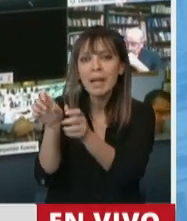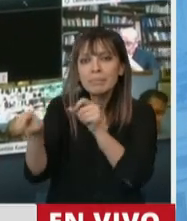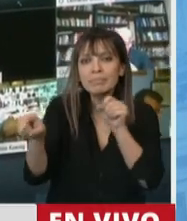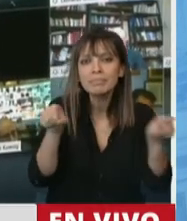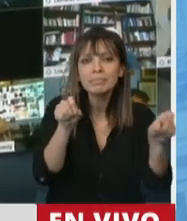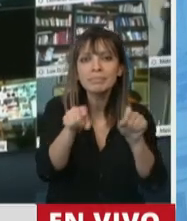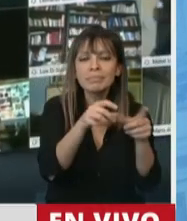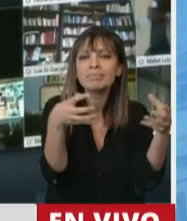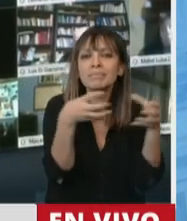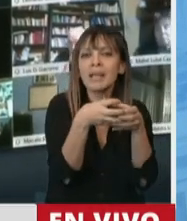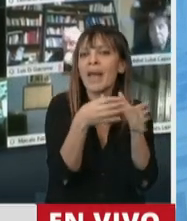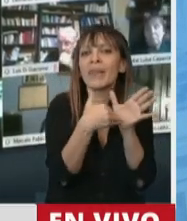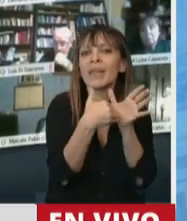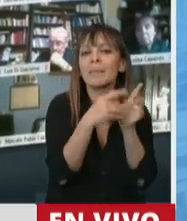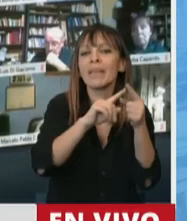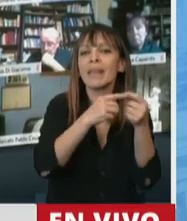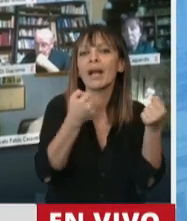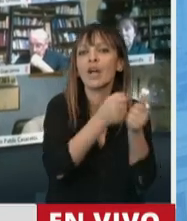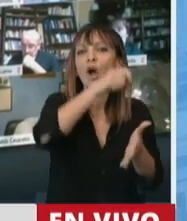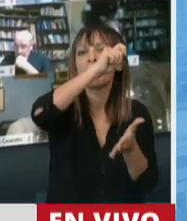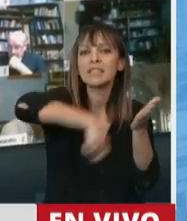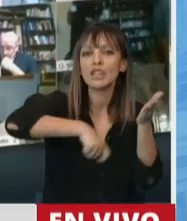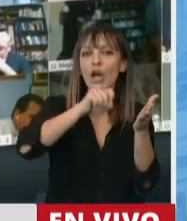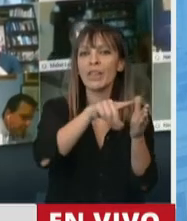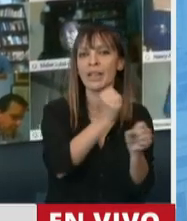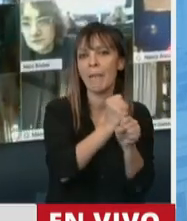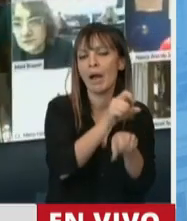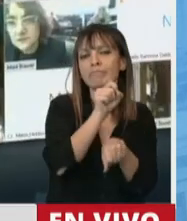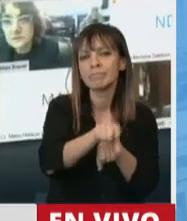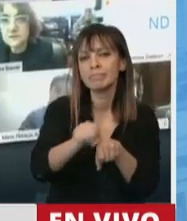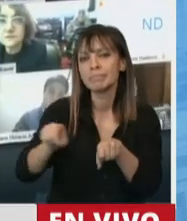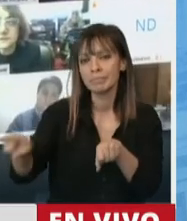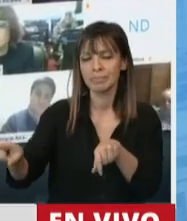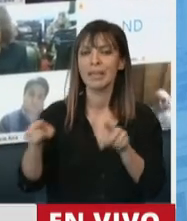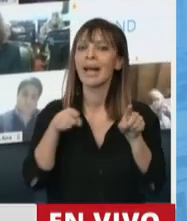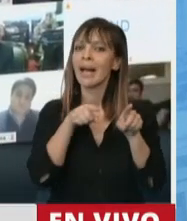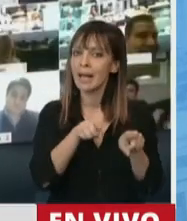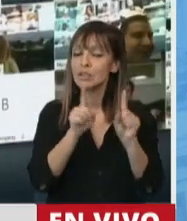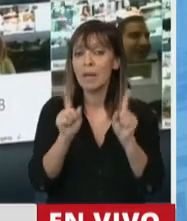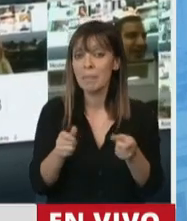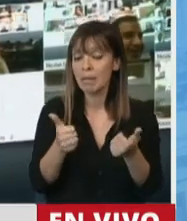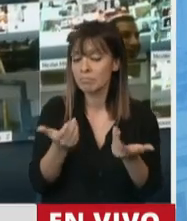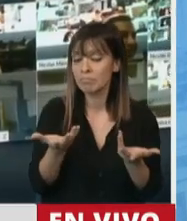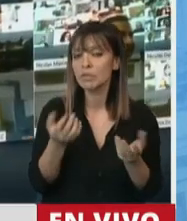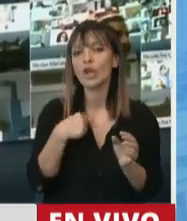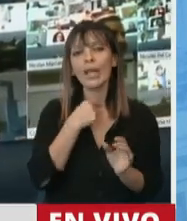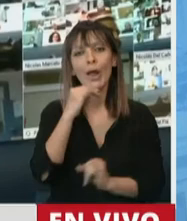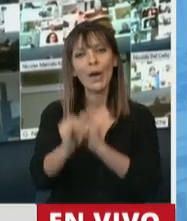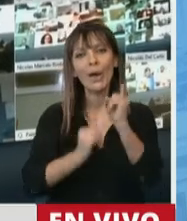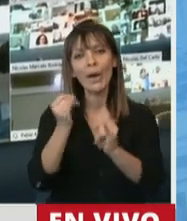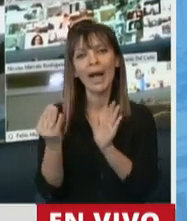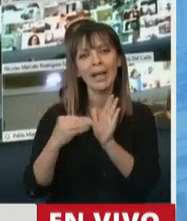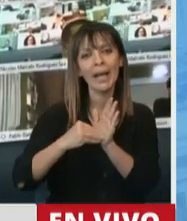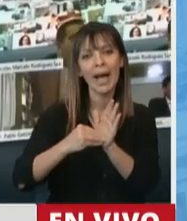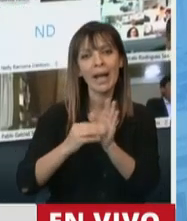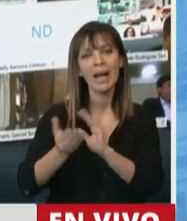marco de las convenciones colectivas de trabajo. Y en esto quiero comentar un